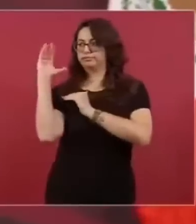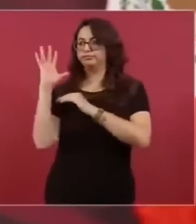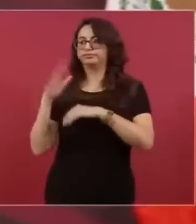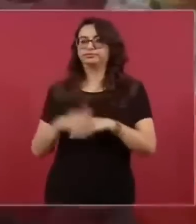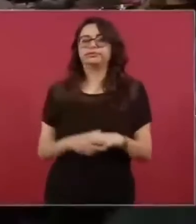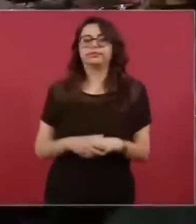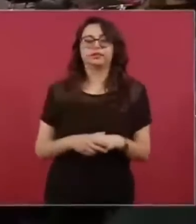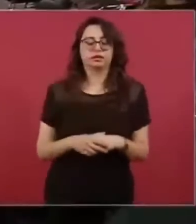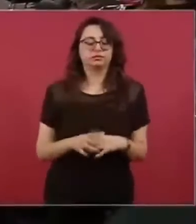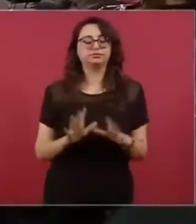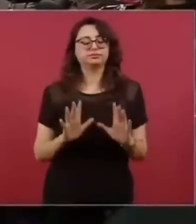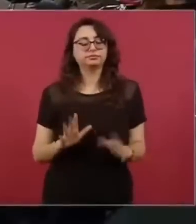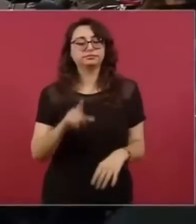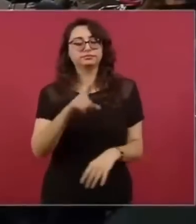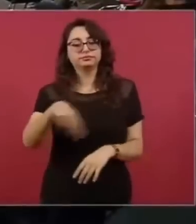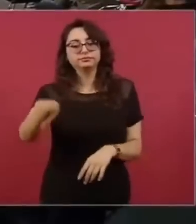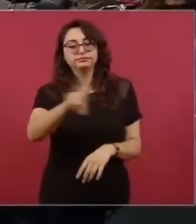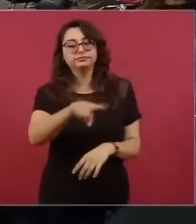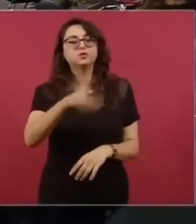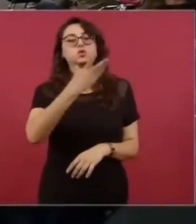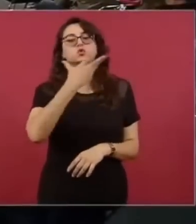Relojes de una serie especial.